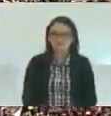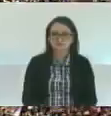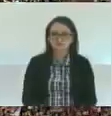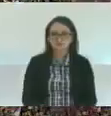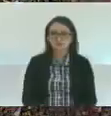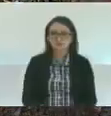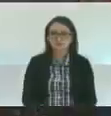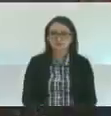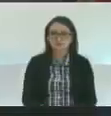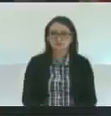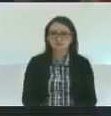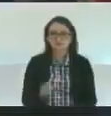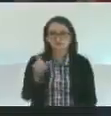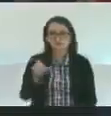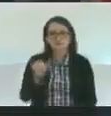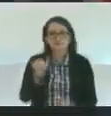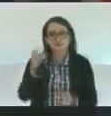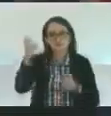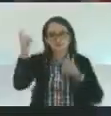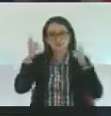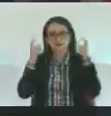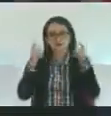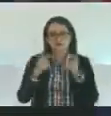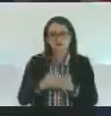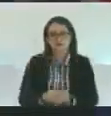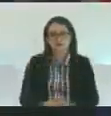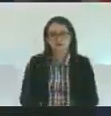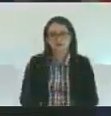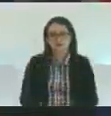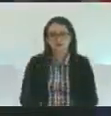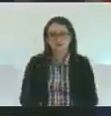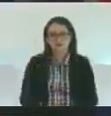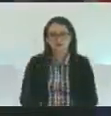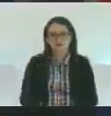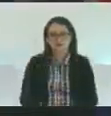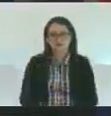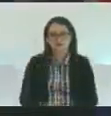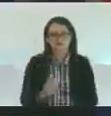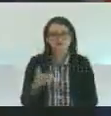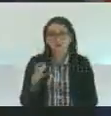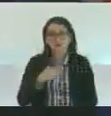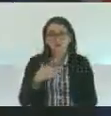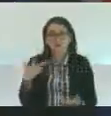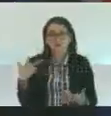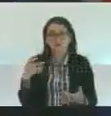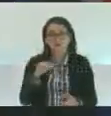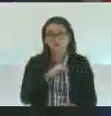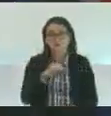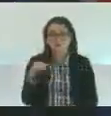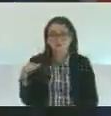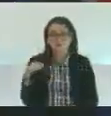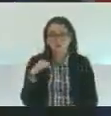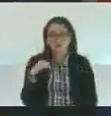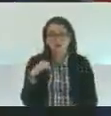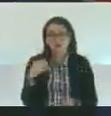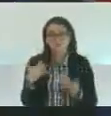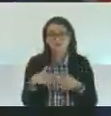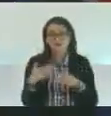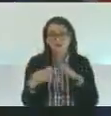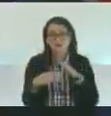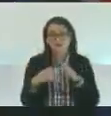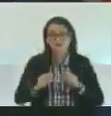Fue nuestro comandante Chávez quien evitó la privatización de las empresas básicas y se las